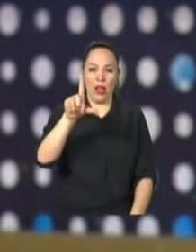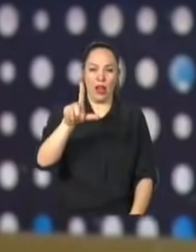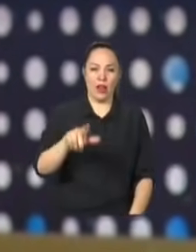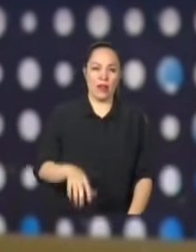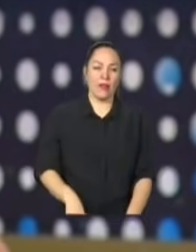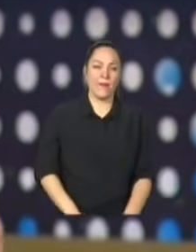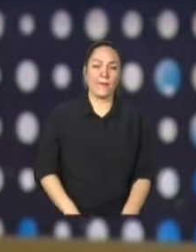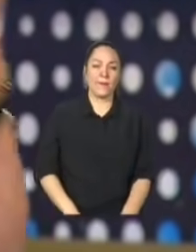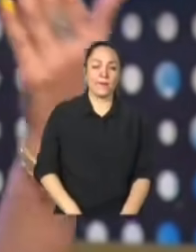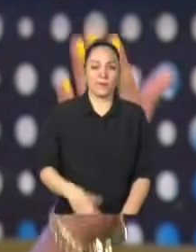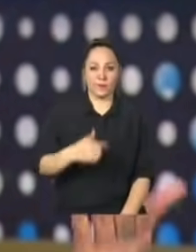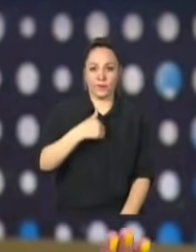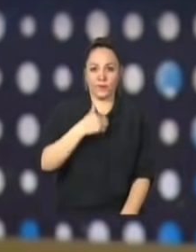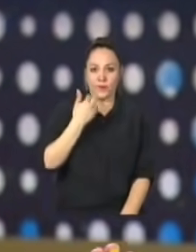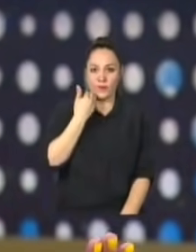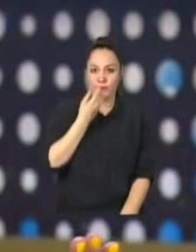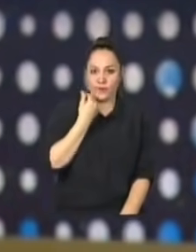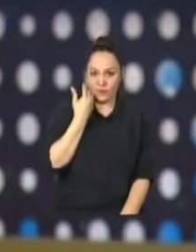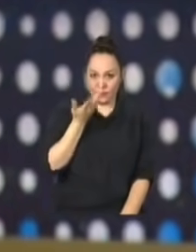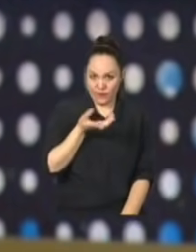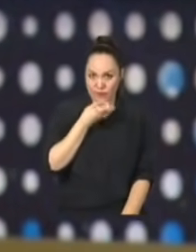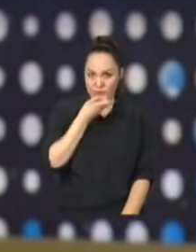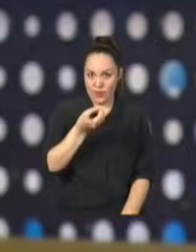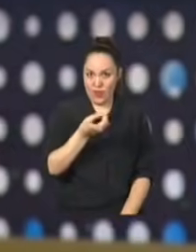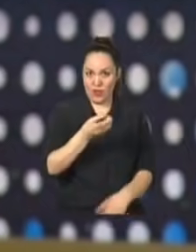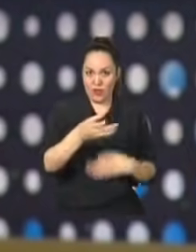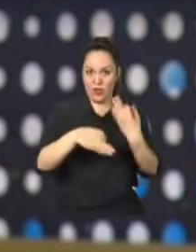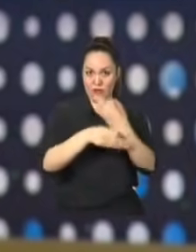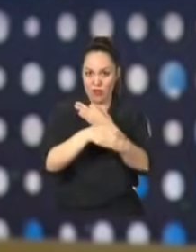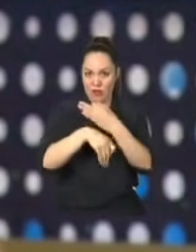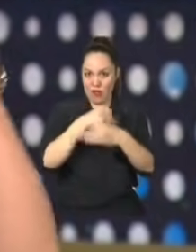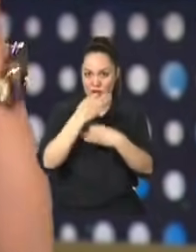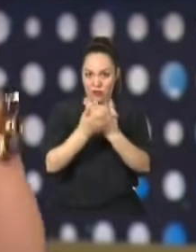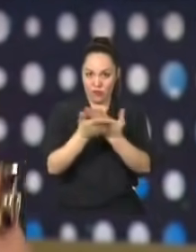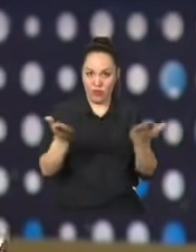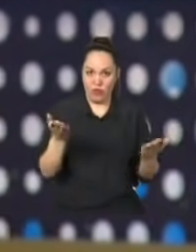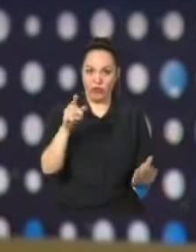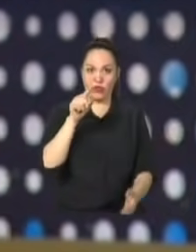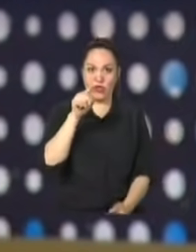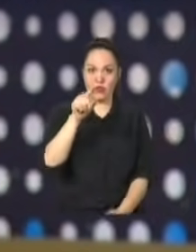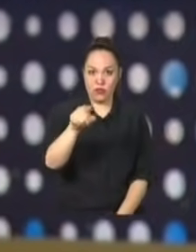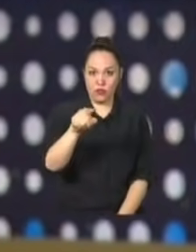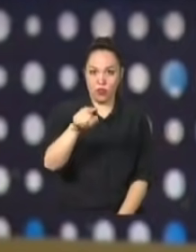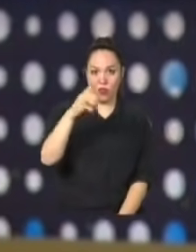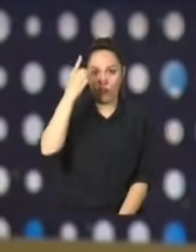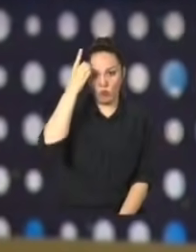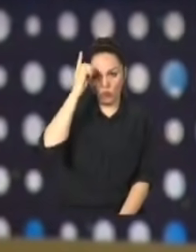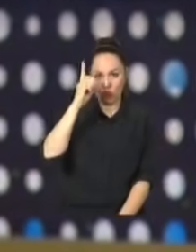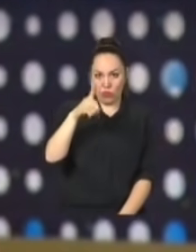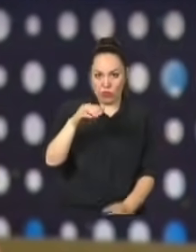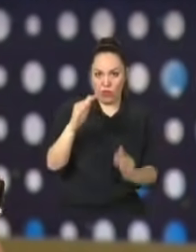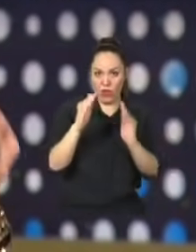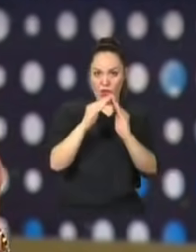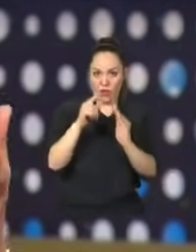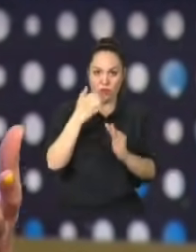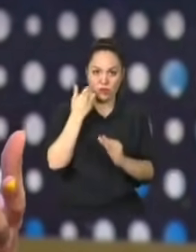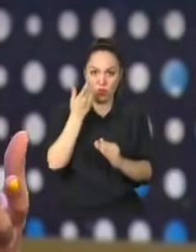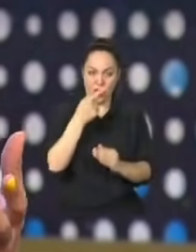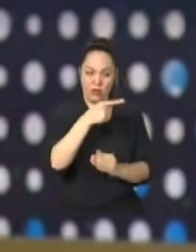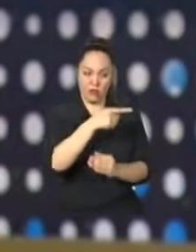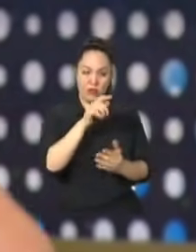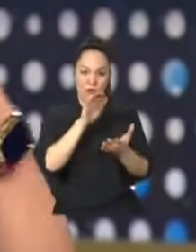Bueno, yo quiero decirles a todos ustedes que si tú, el señor de la casa, si tú quieres que tu